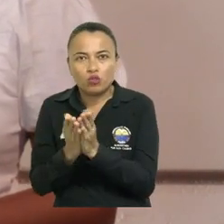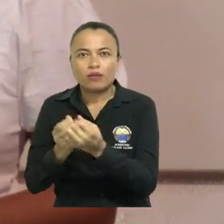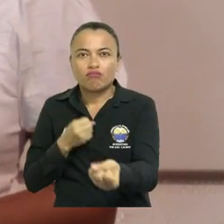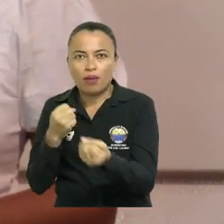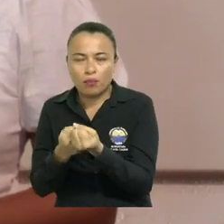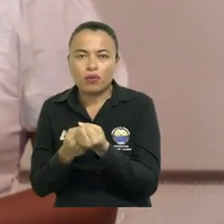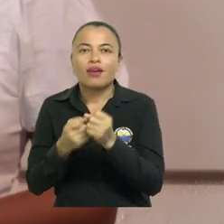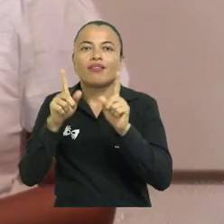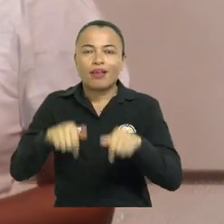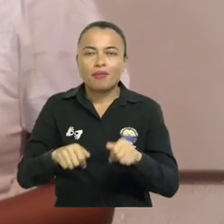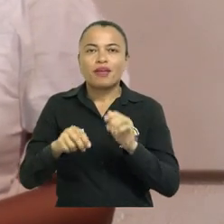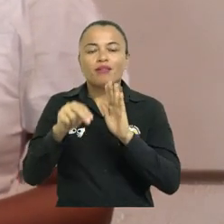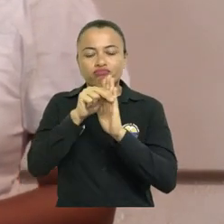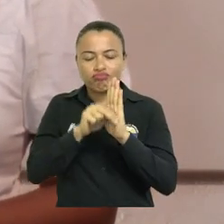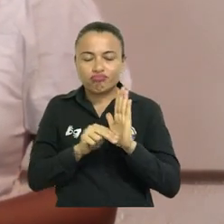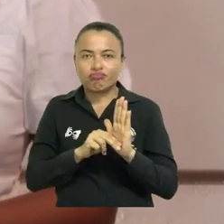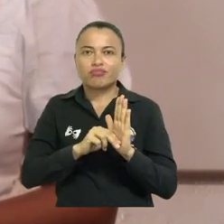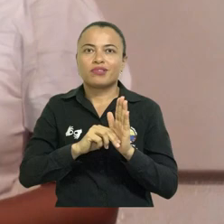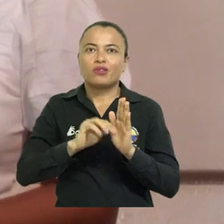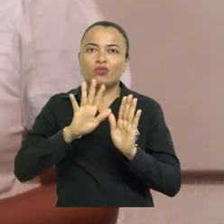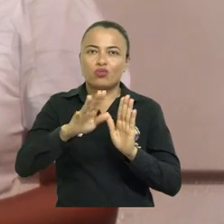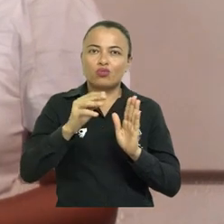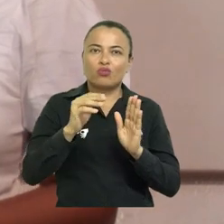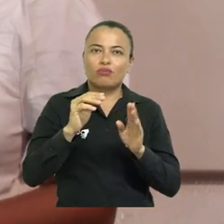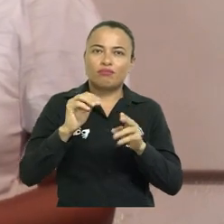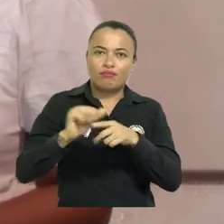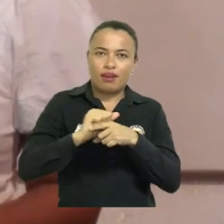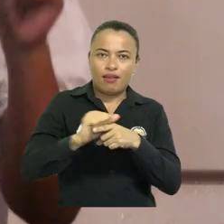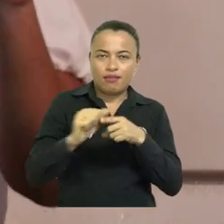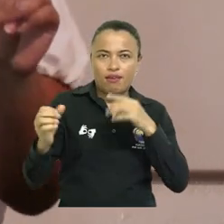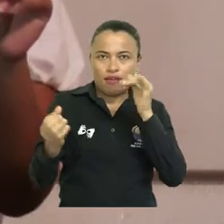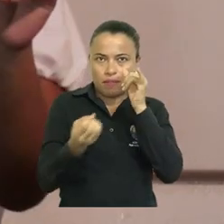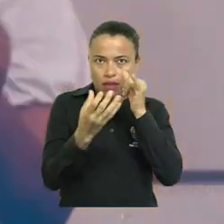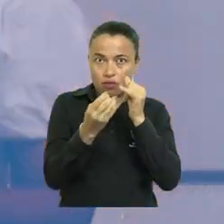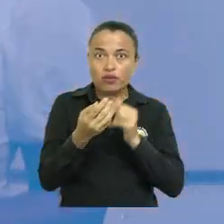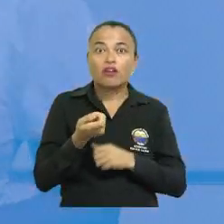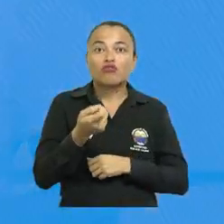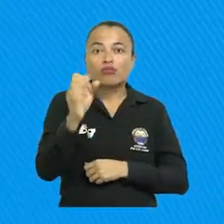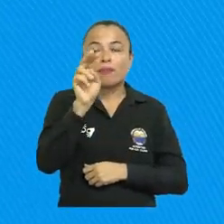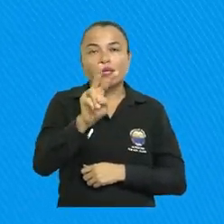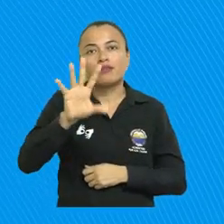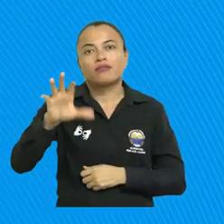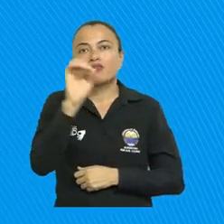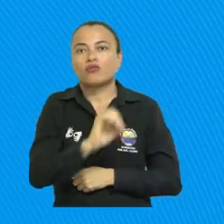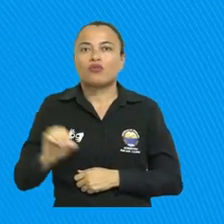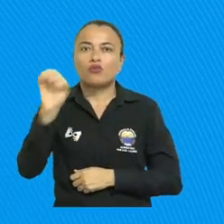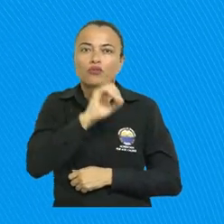eso que los invitamos este 25 de octubre a votar en el tarjetón por el 02. 02.